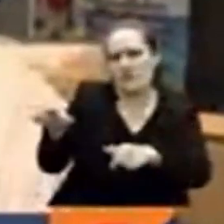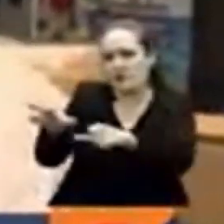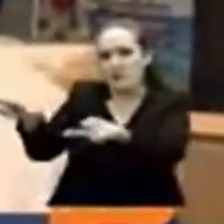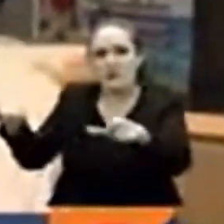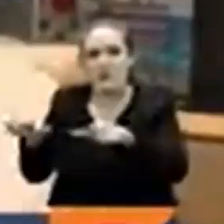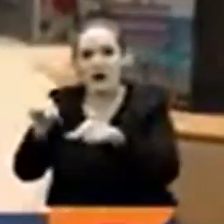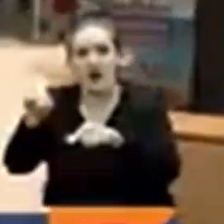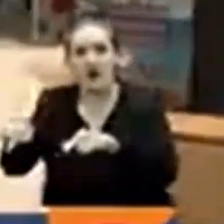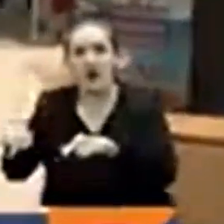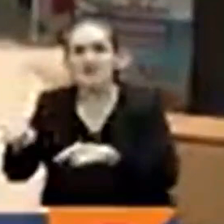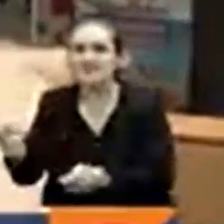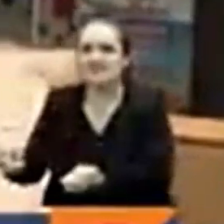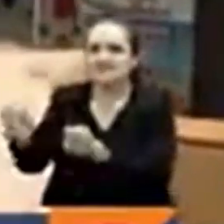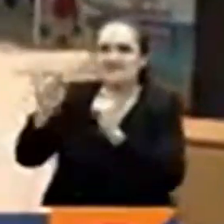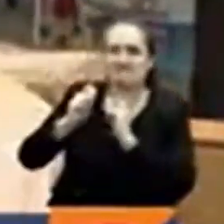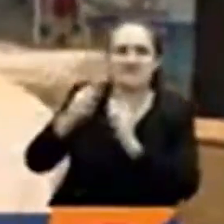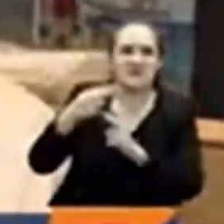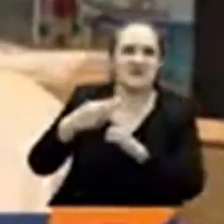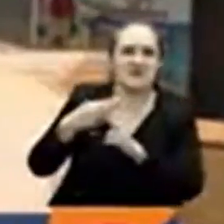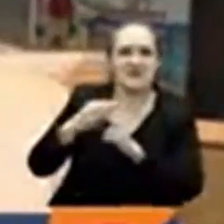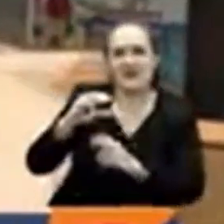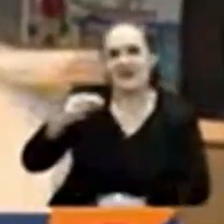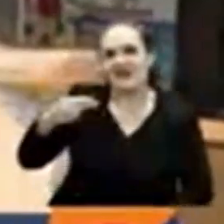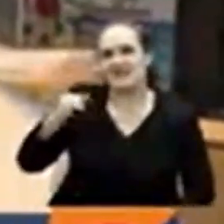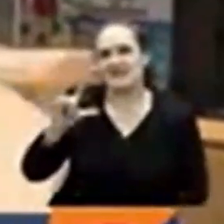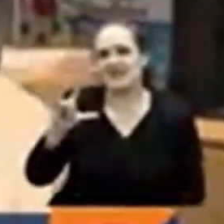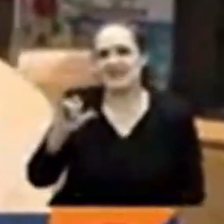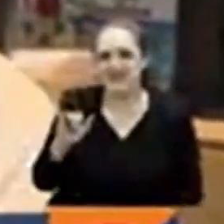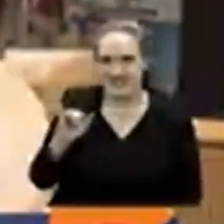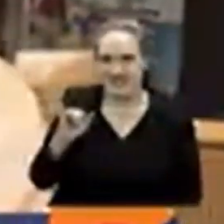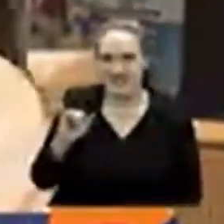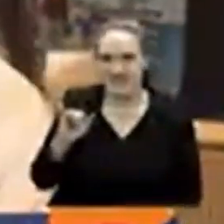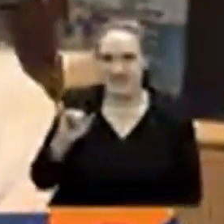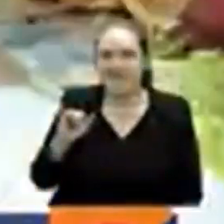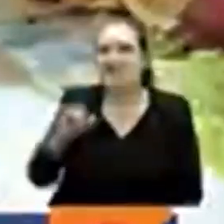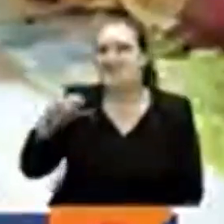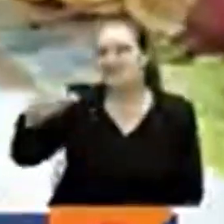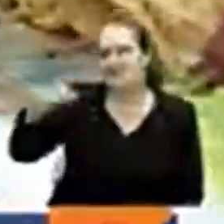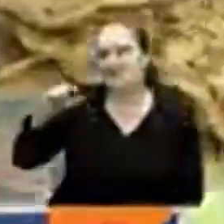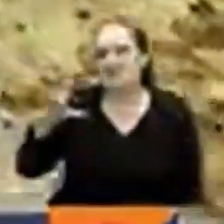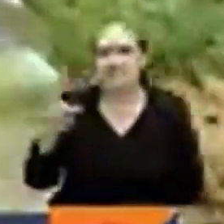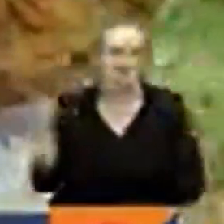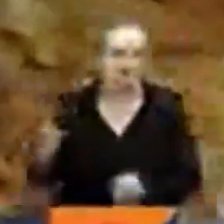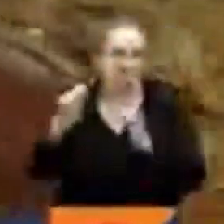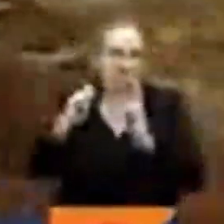me pusieron Chilindrina a mí. Entonces la mayoría, los que no me dicen Chilindrina, me dicen Chile.